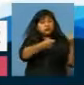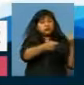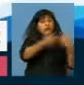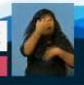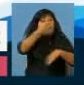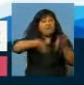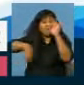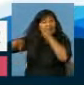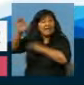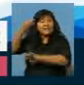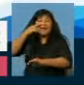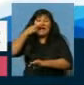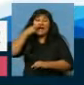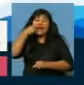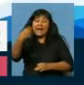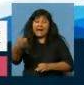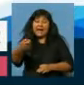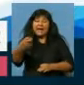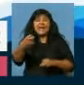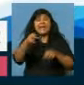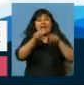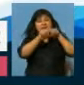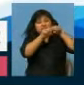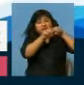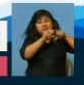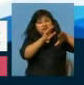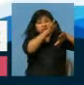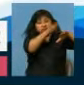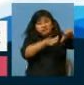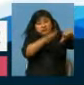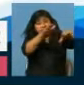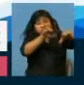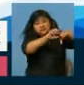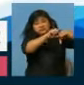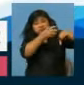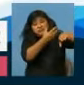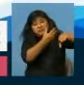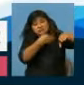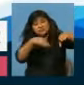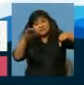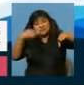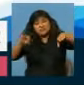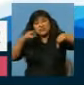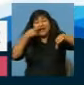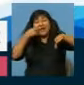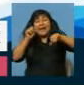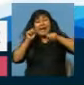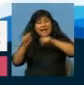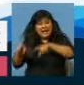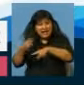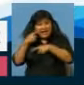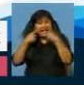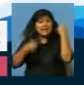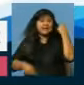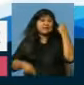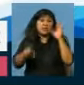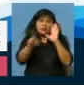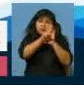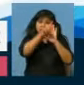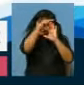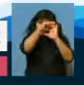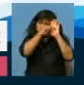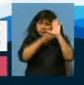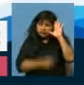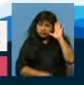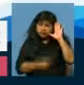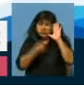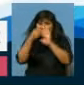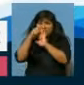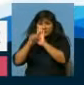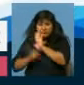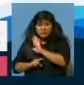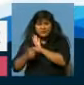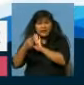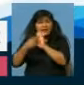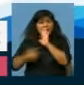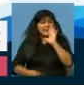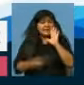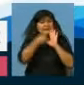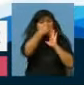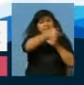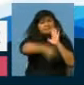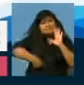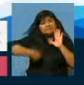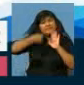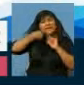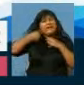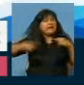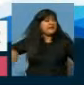esas son las resoluciones de camesa desde el día de ayer estas resoluciones que quieren decir que desde el día